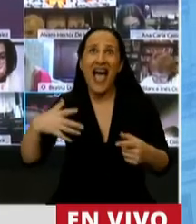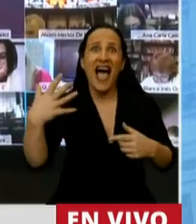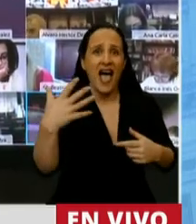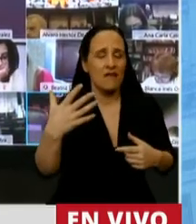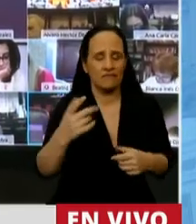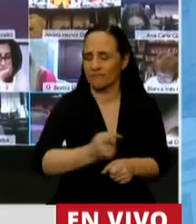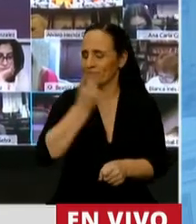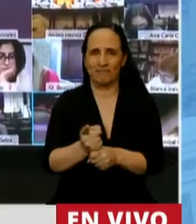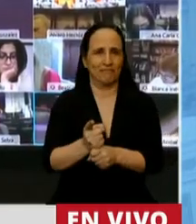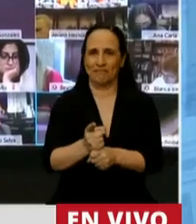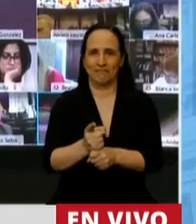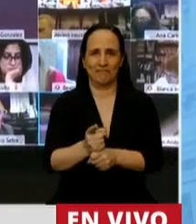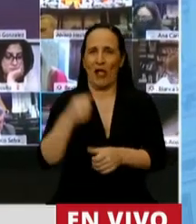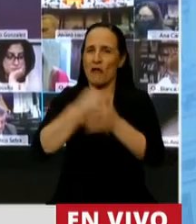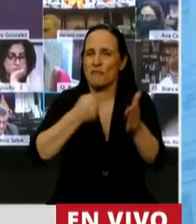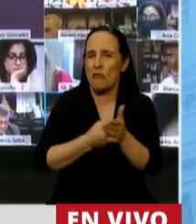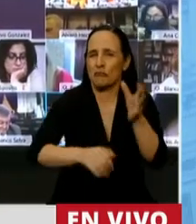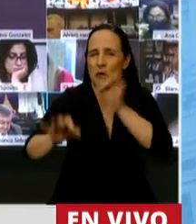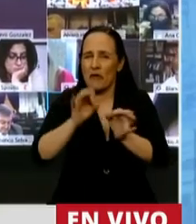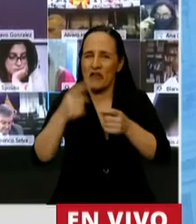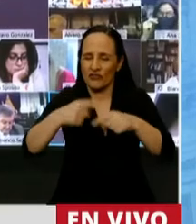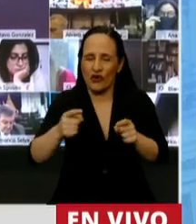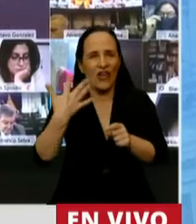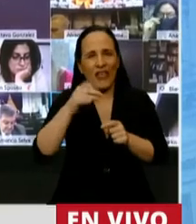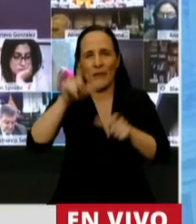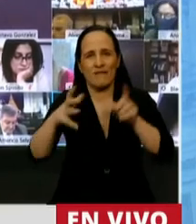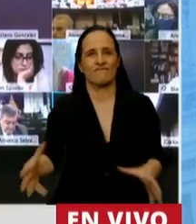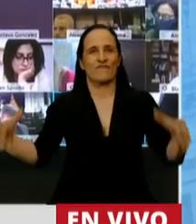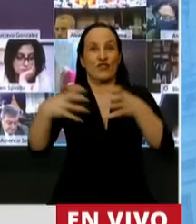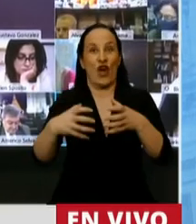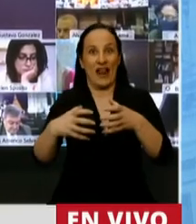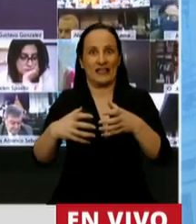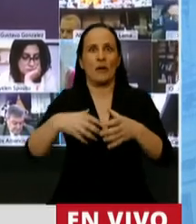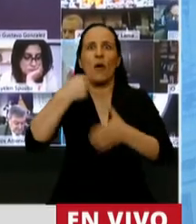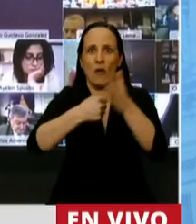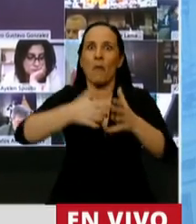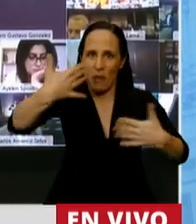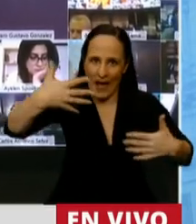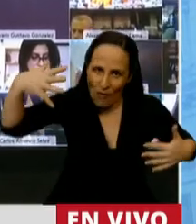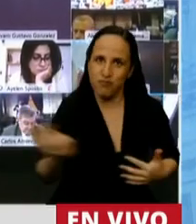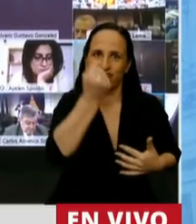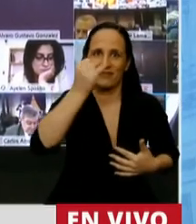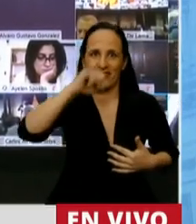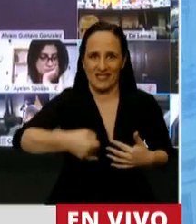los proyectos deben ser colectivos, si no, finalmente nunca son.